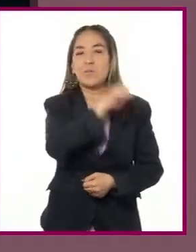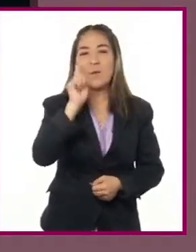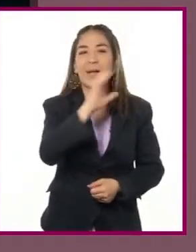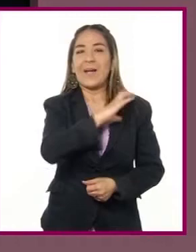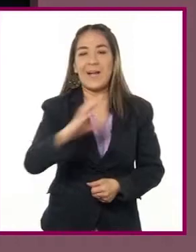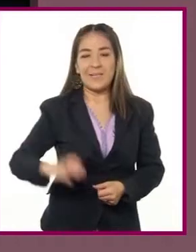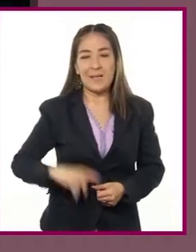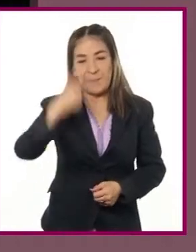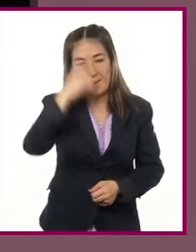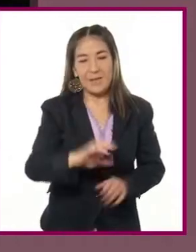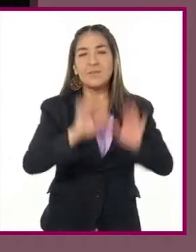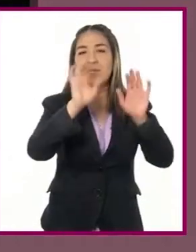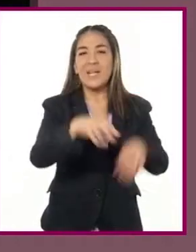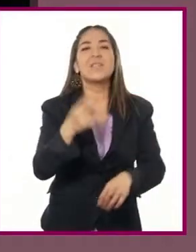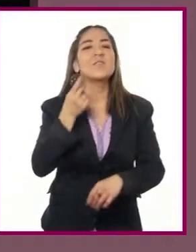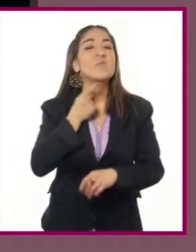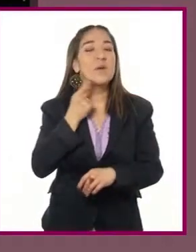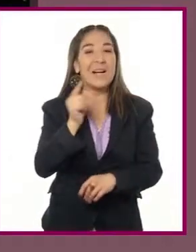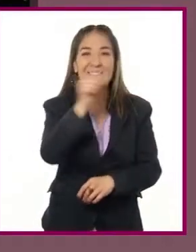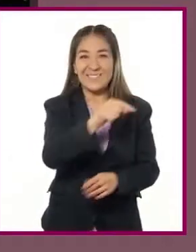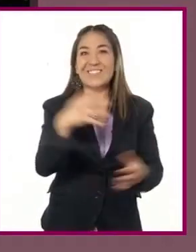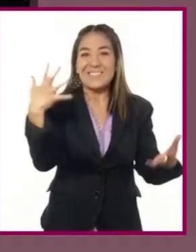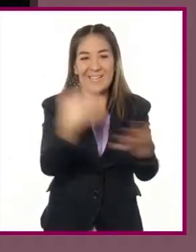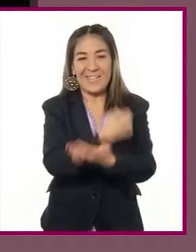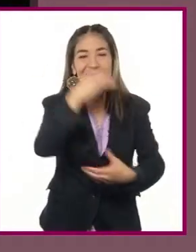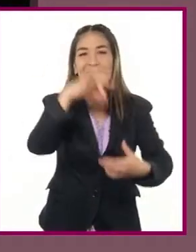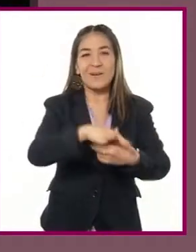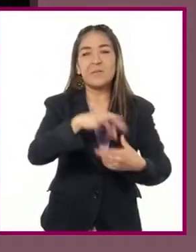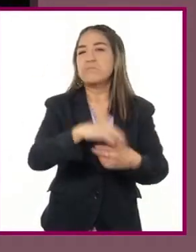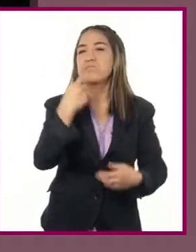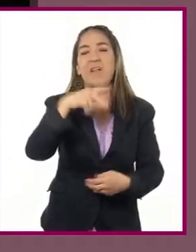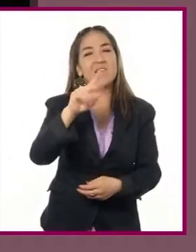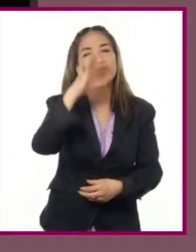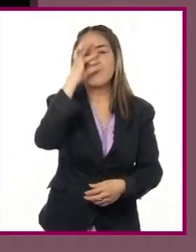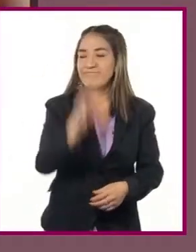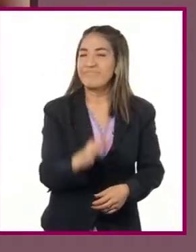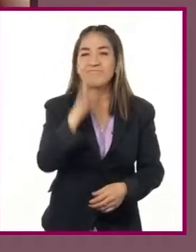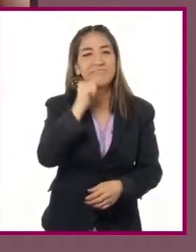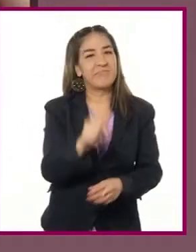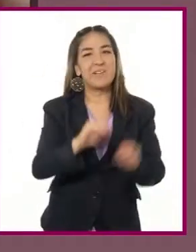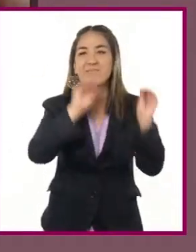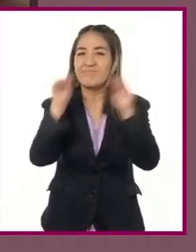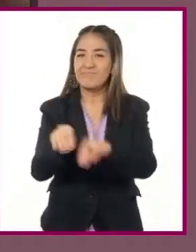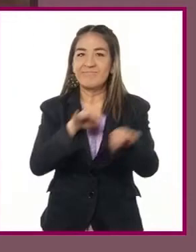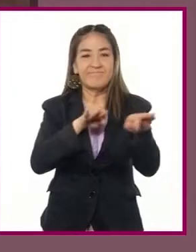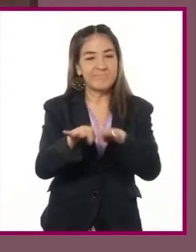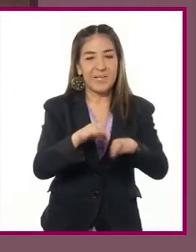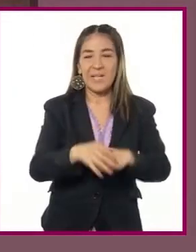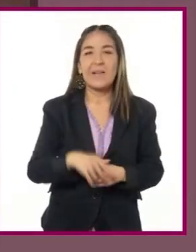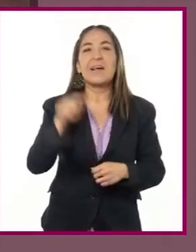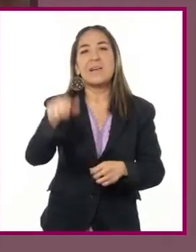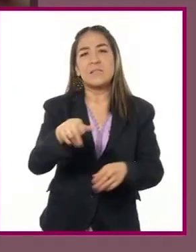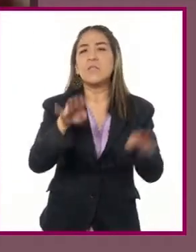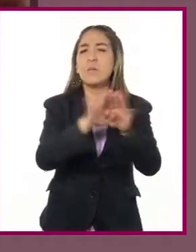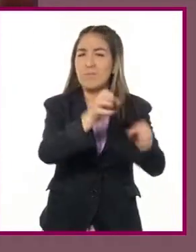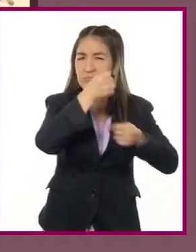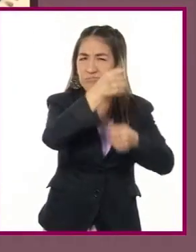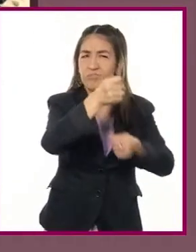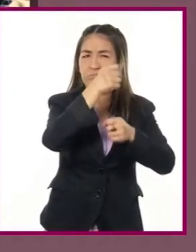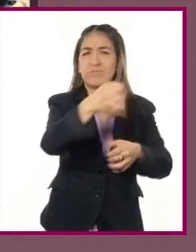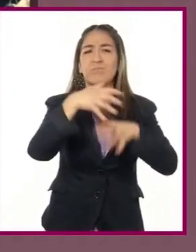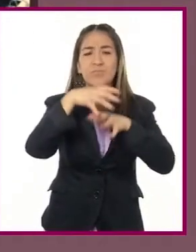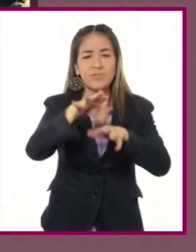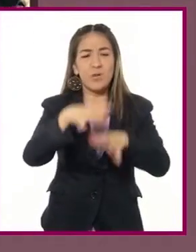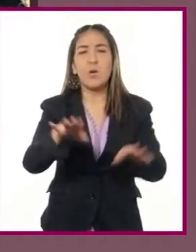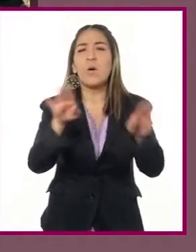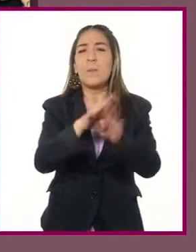federal. A pesar de haber ganado las elecciones, le negaron el derecho de ocupar el cargo, pero gracias a su activismo ante la opinión pública,